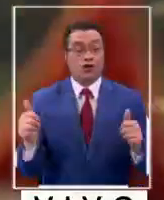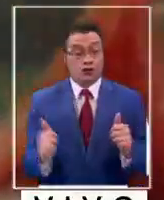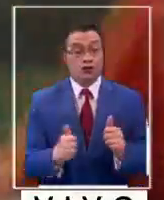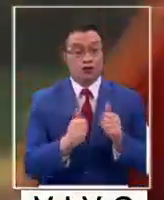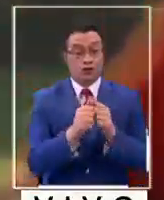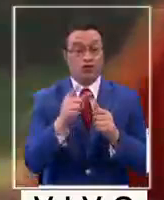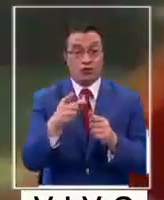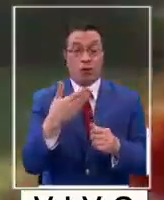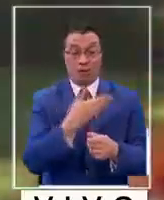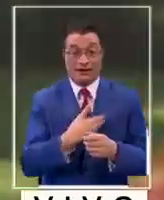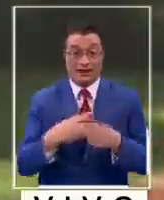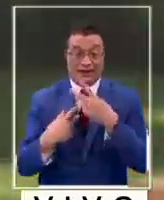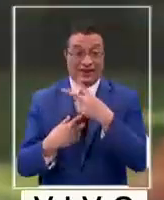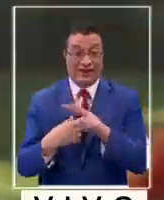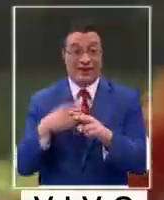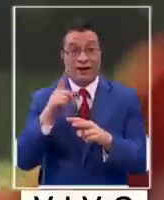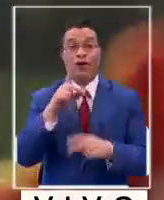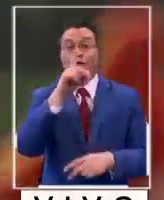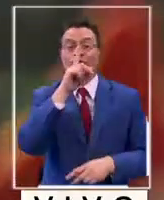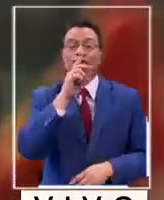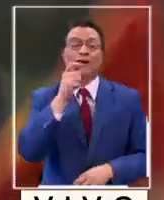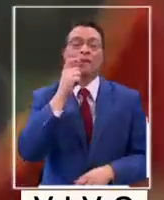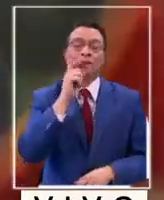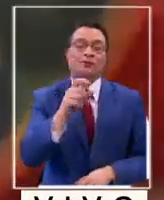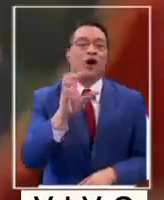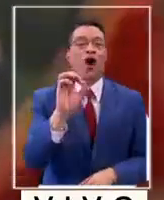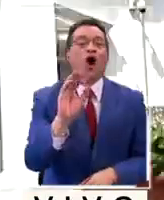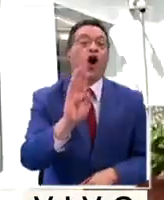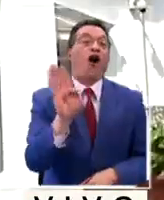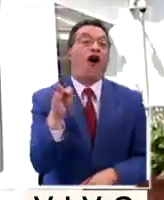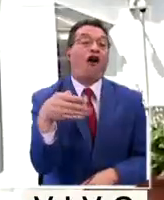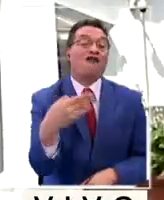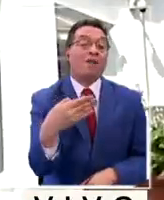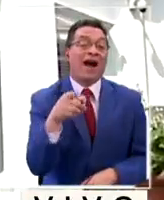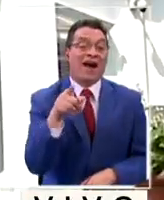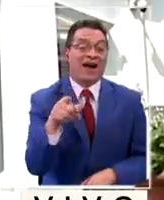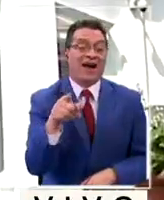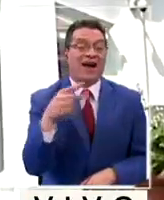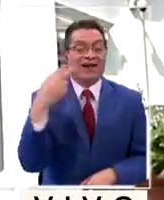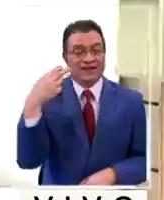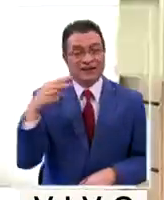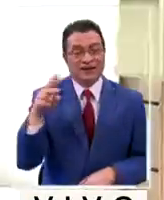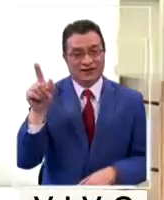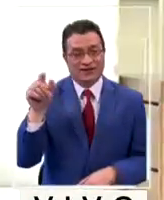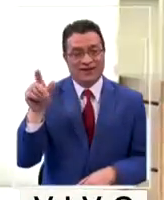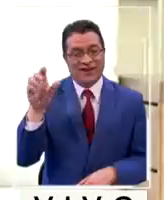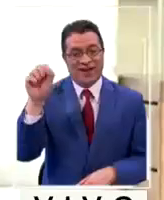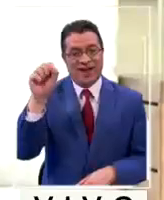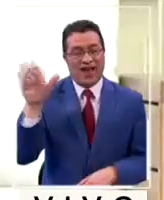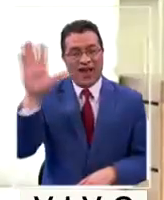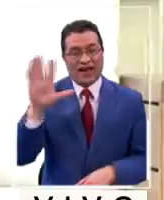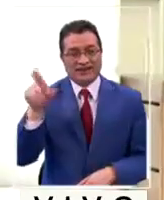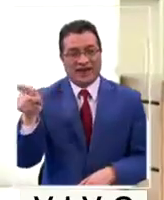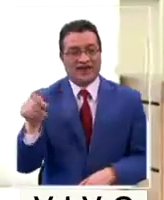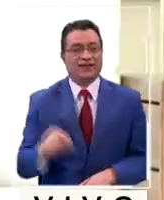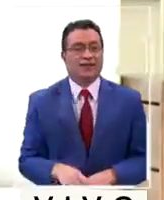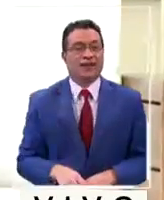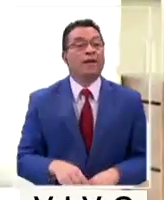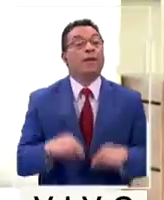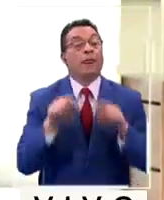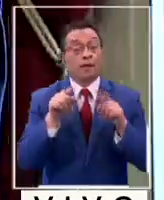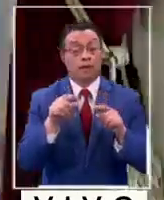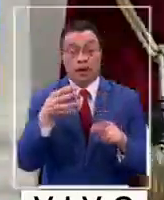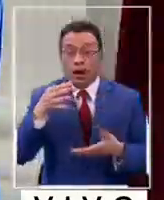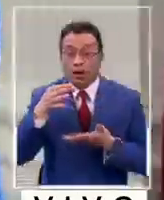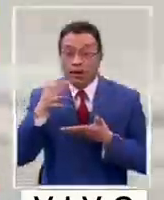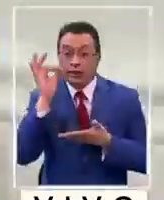Joko Widodo, a quien algunos llaman, por su supuesto parecido físico, el Barack Obama del sudeste asiático. Con él tomó